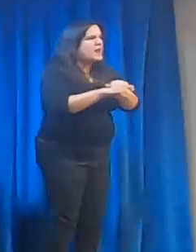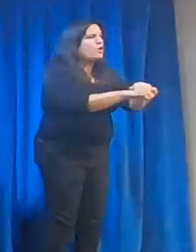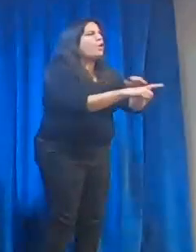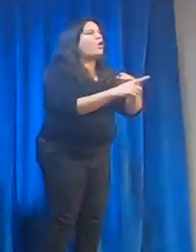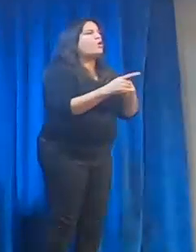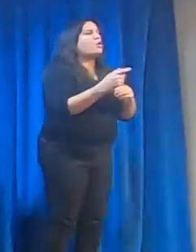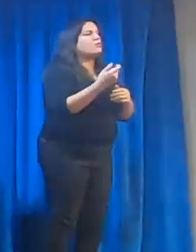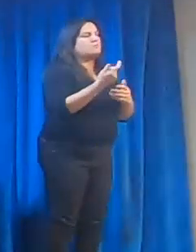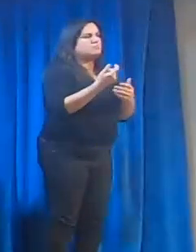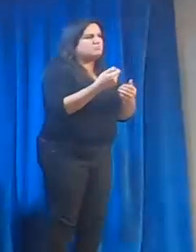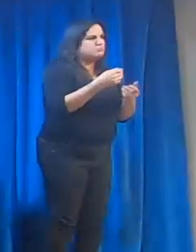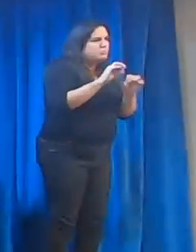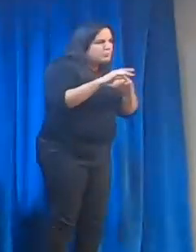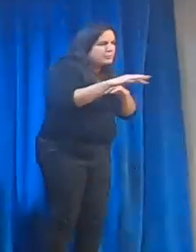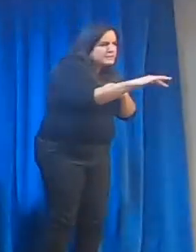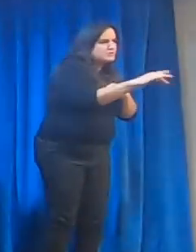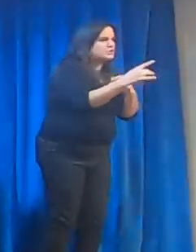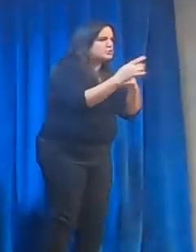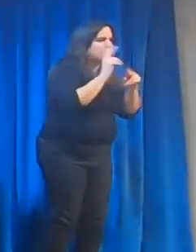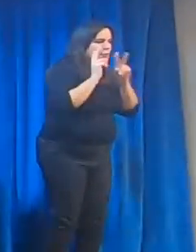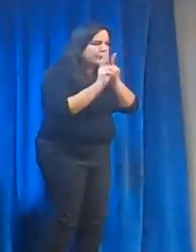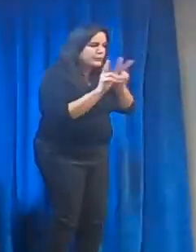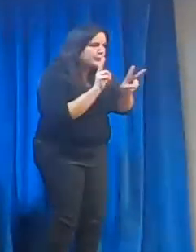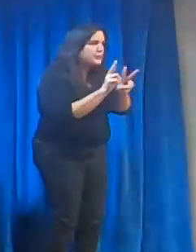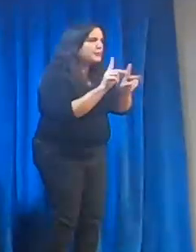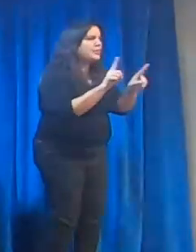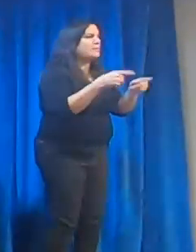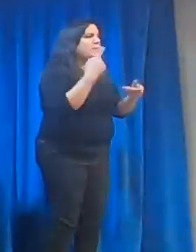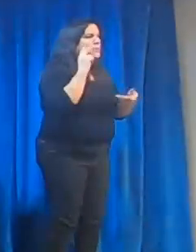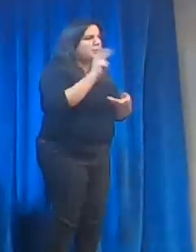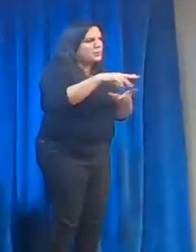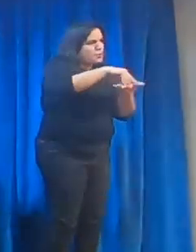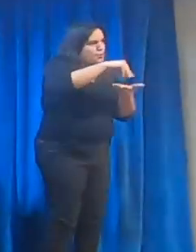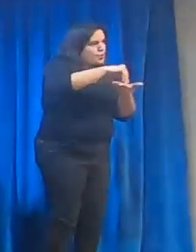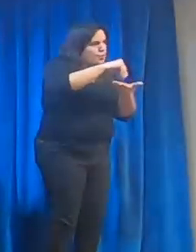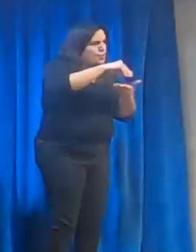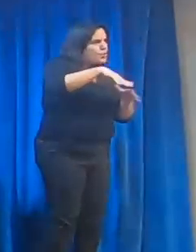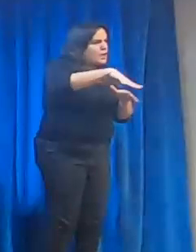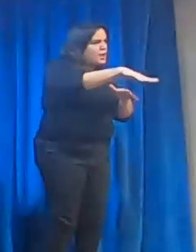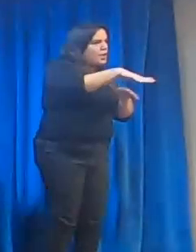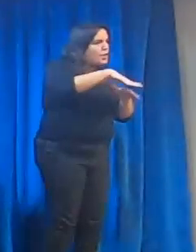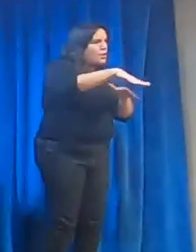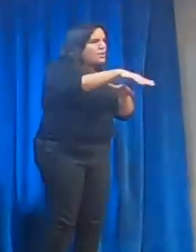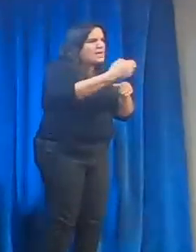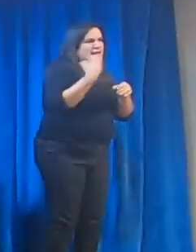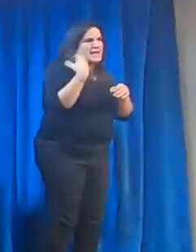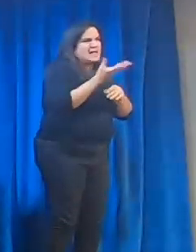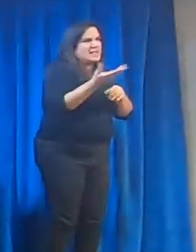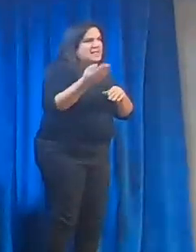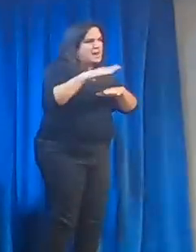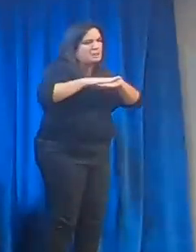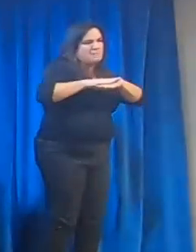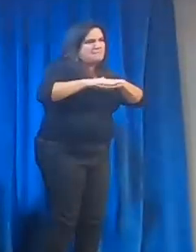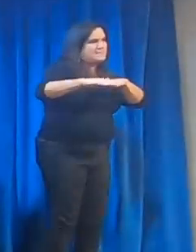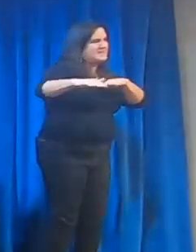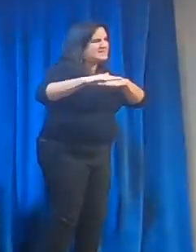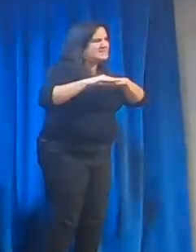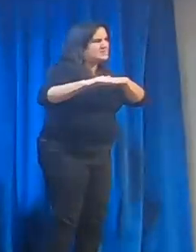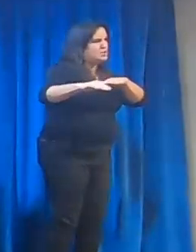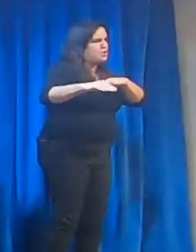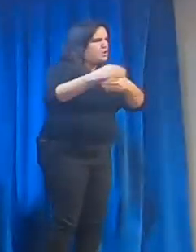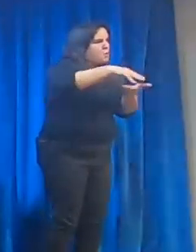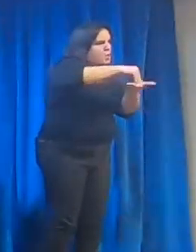la posibilidad de tener suelos. En líneas generales no tenemos suelos, tenemos piso. Esto que hay acá es